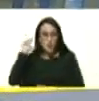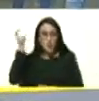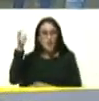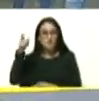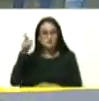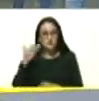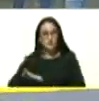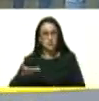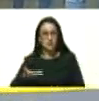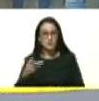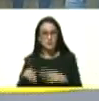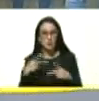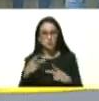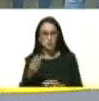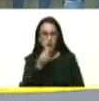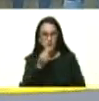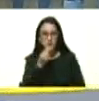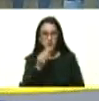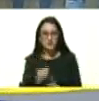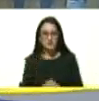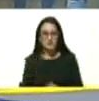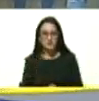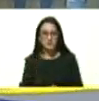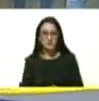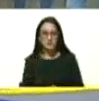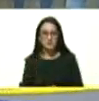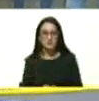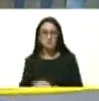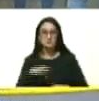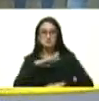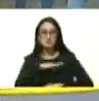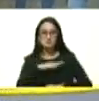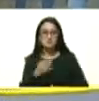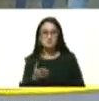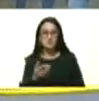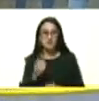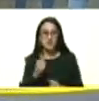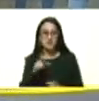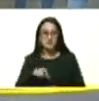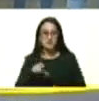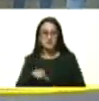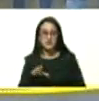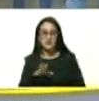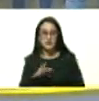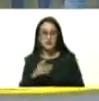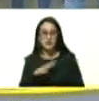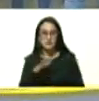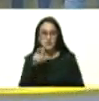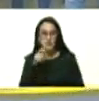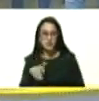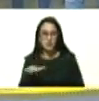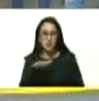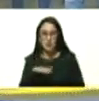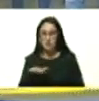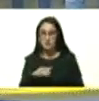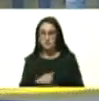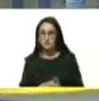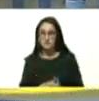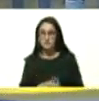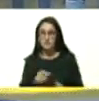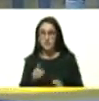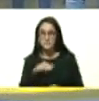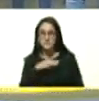esencial en la producción de alimentos para satisfacer las necesidades de nuestro pueblo a través